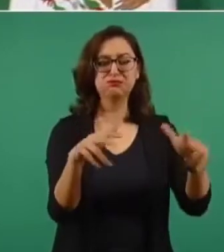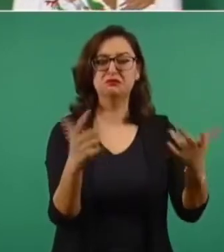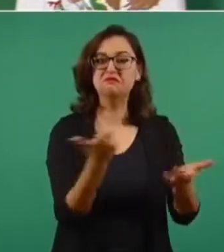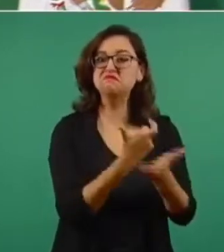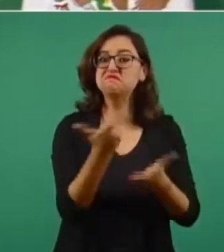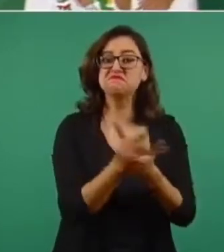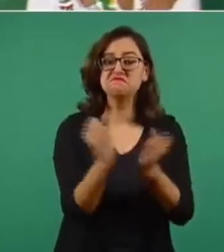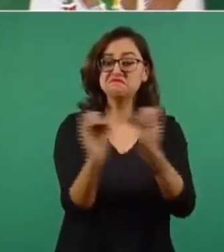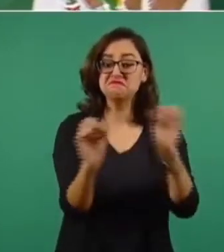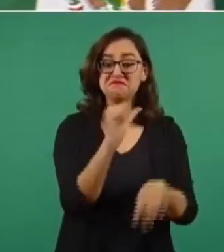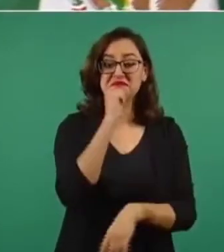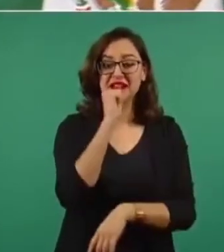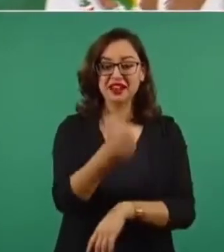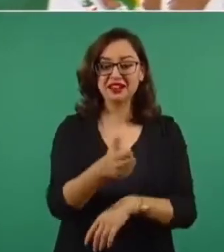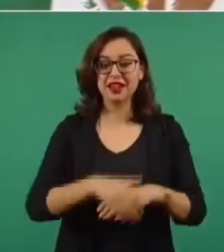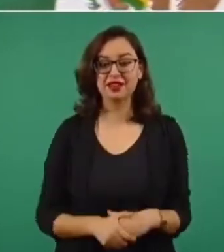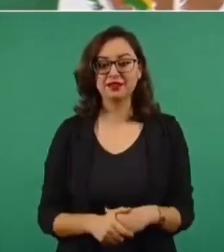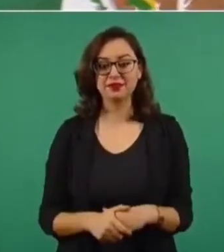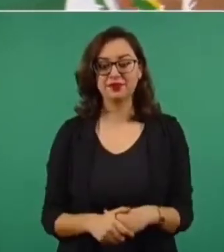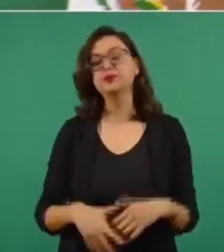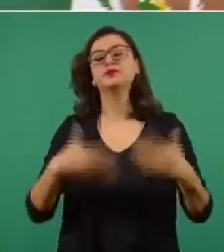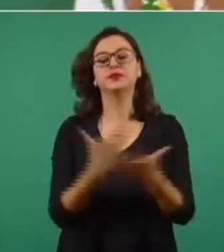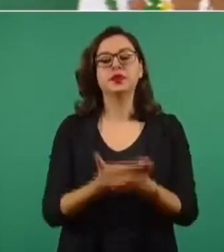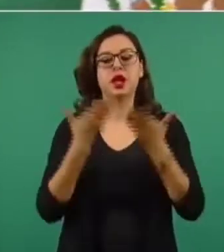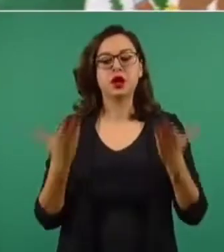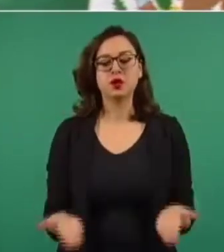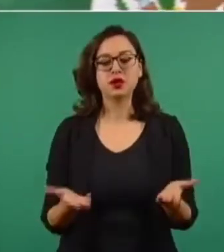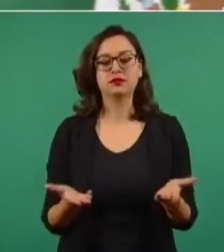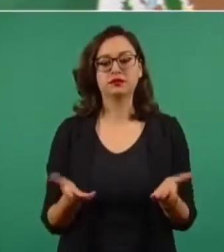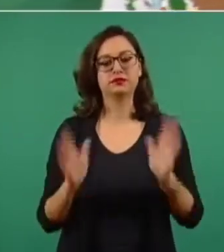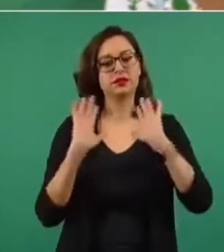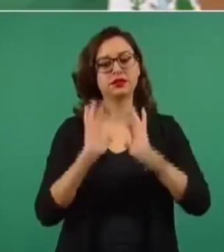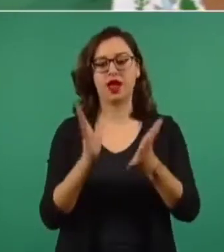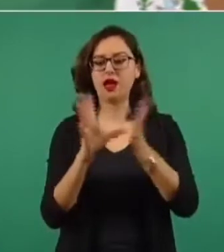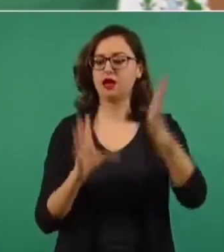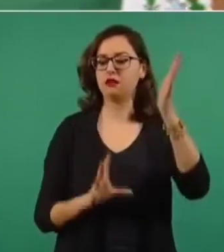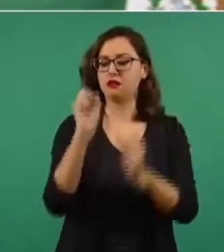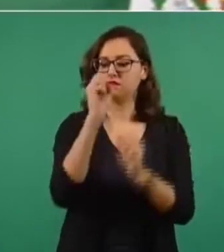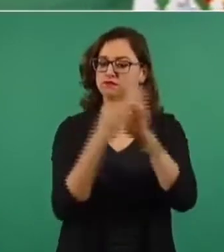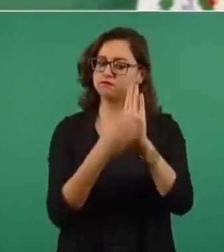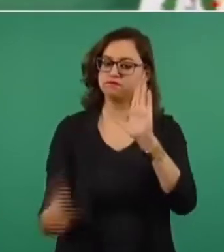impuestos. Ahora ya está en la Constitución